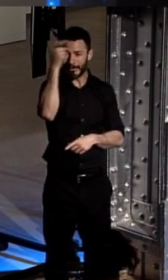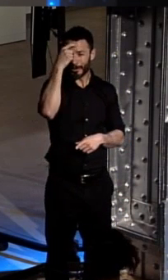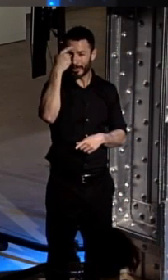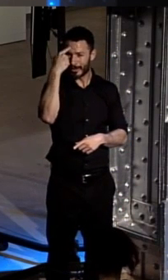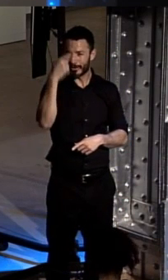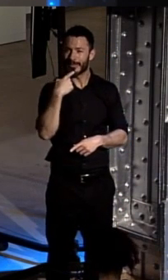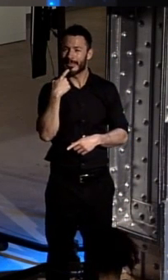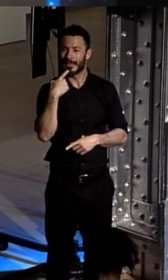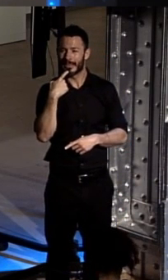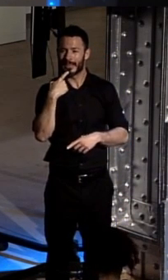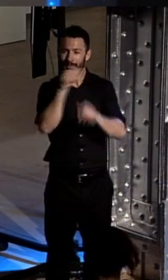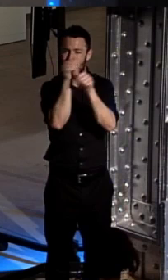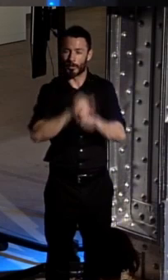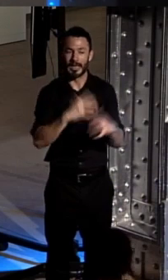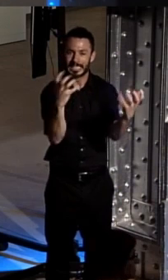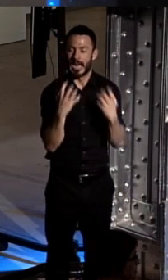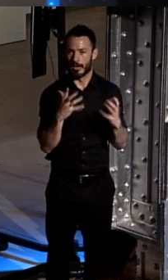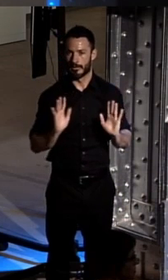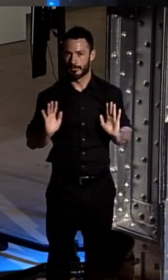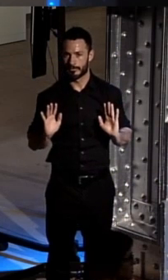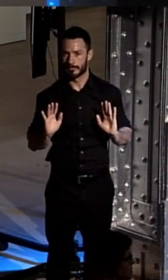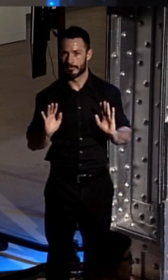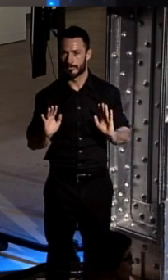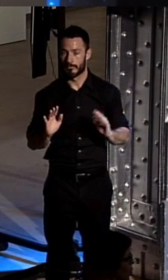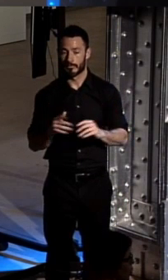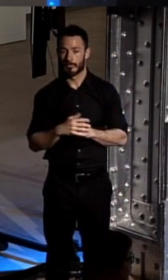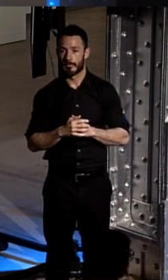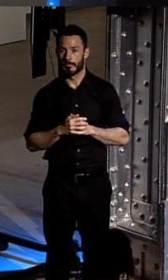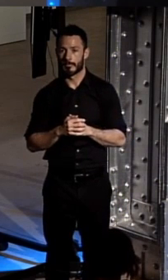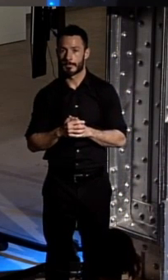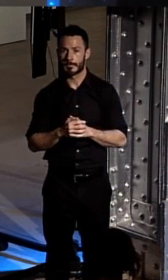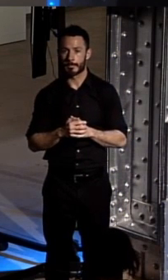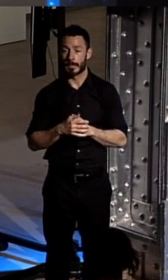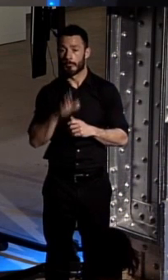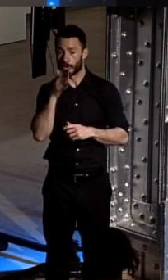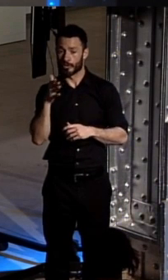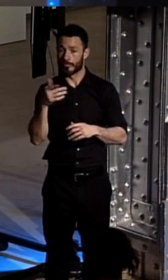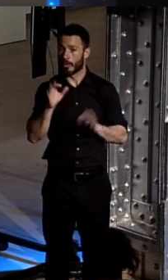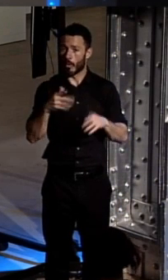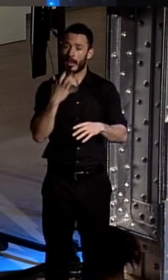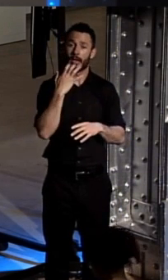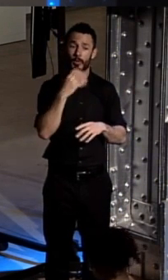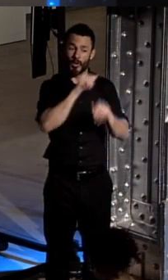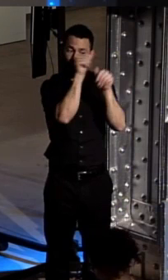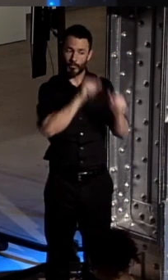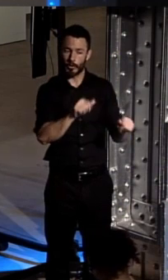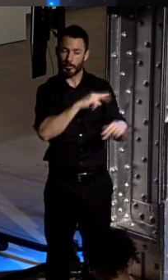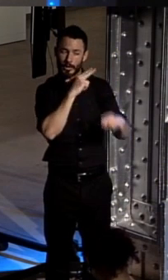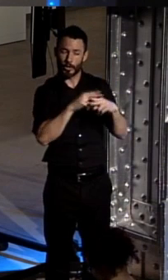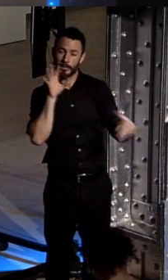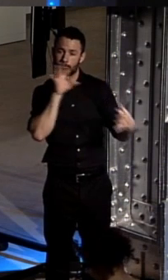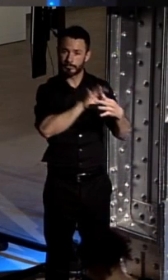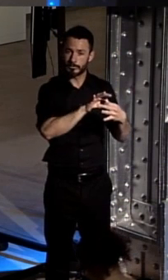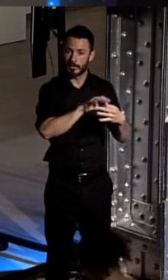que yo quiero decirles es otra vez, de la misma manera que les mostré, tiene una preconcepción de cómo se llaman algunas formas, tiene una preconcepción de algunas caras a